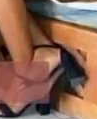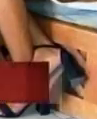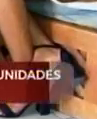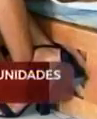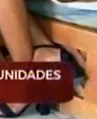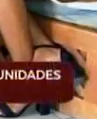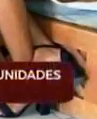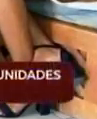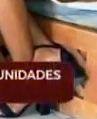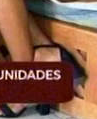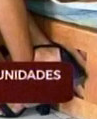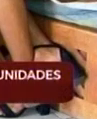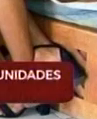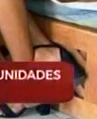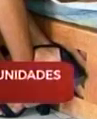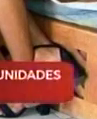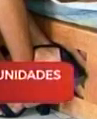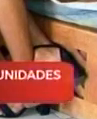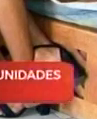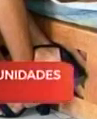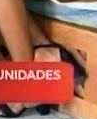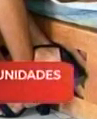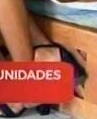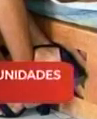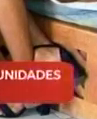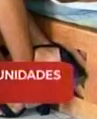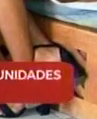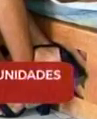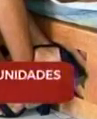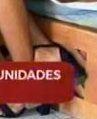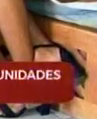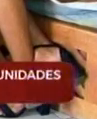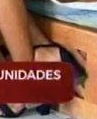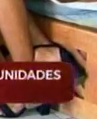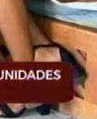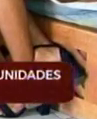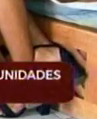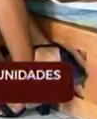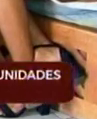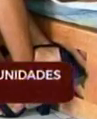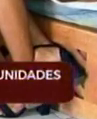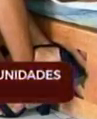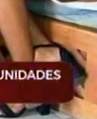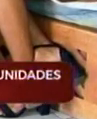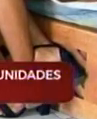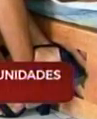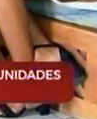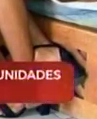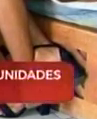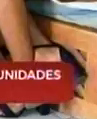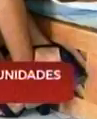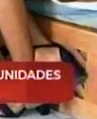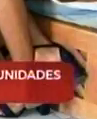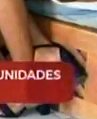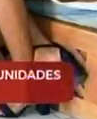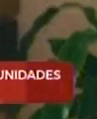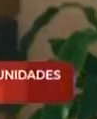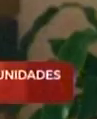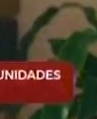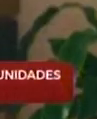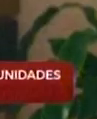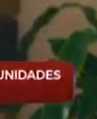nuestro país, que también son numerosas porque estamos en una isla y en un archipiélago, ¿no? Rodeados de mar.